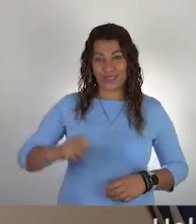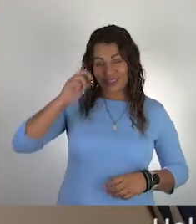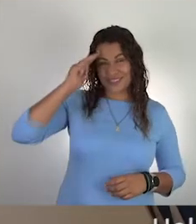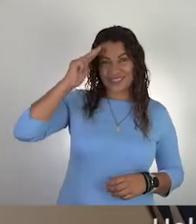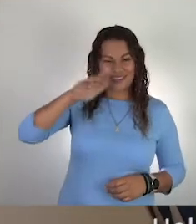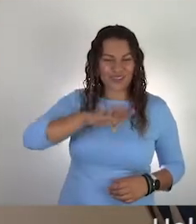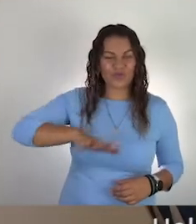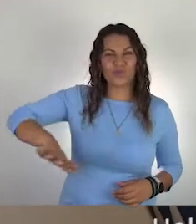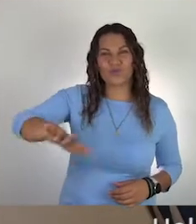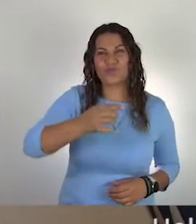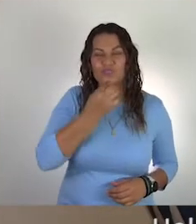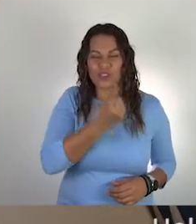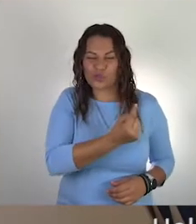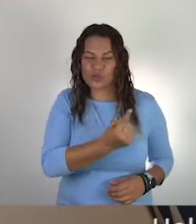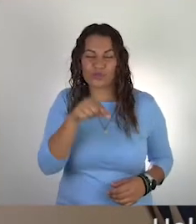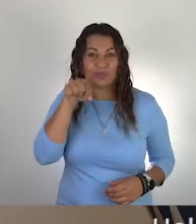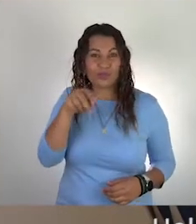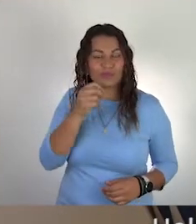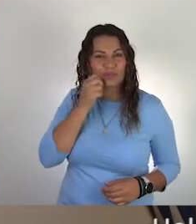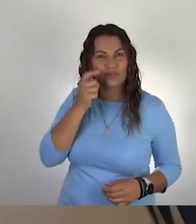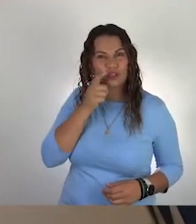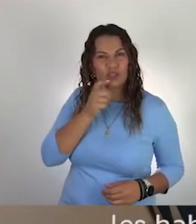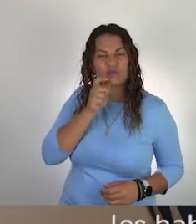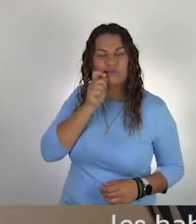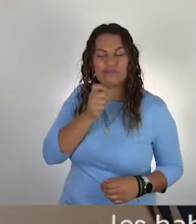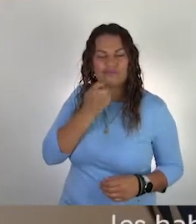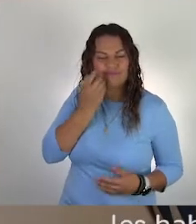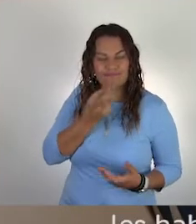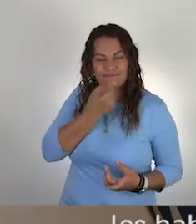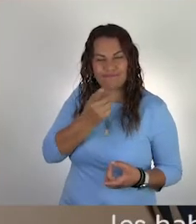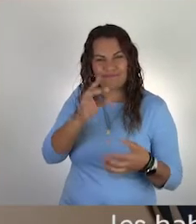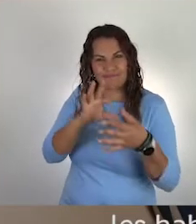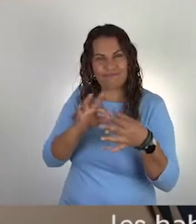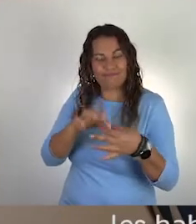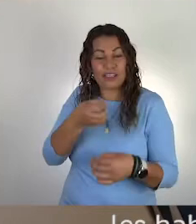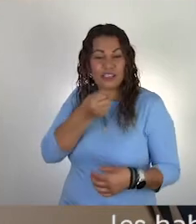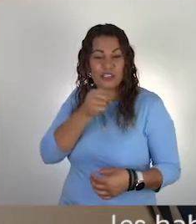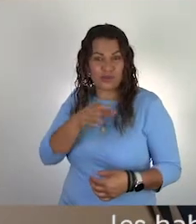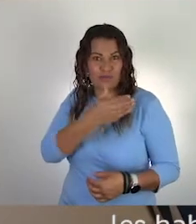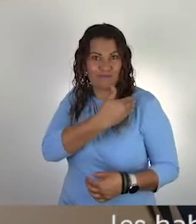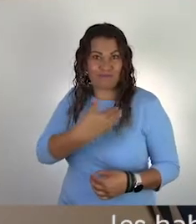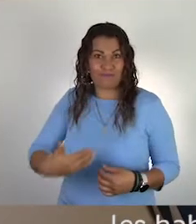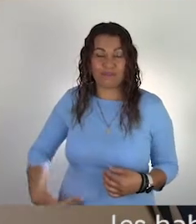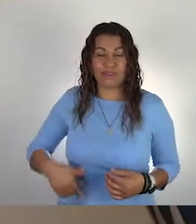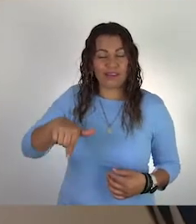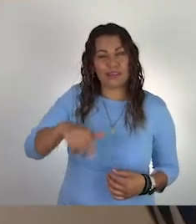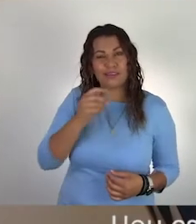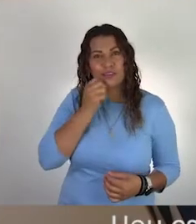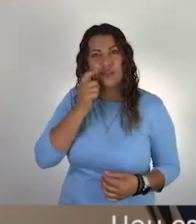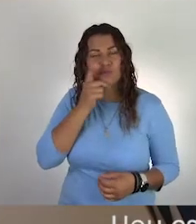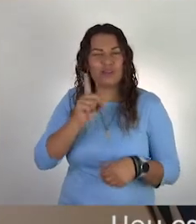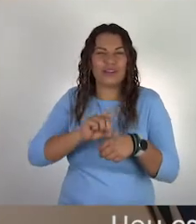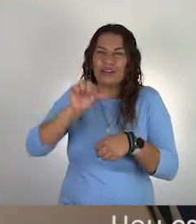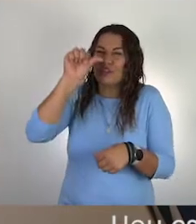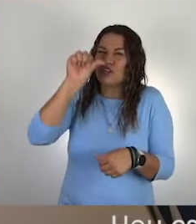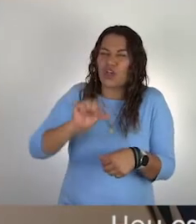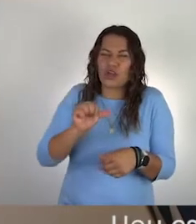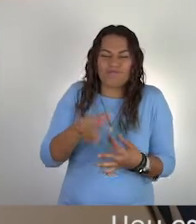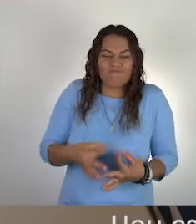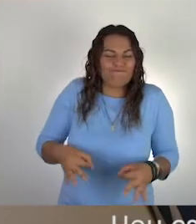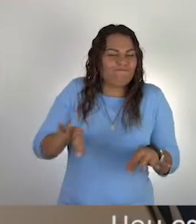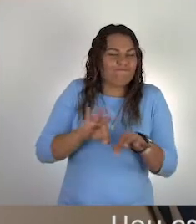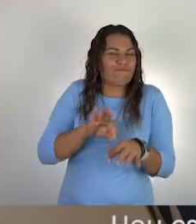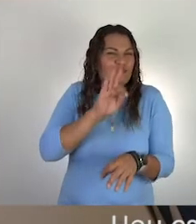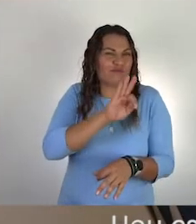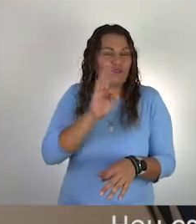hola a todas las niñas y niños de tlajomulco les habla salvador zamora su presidente municipal hoy es una fecha muy